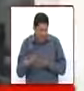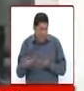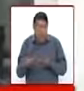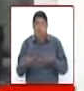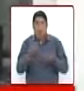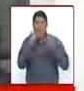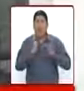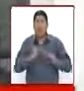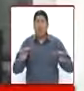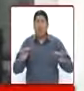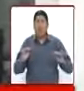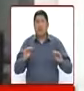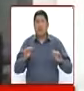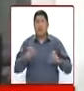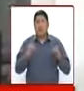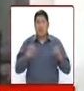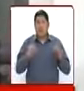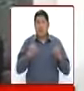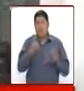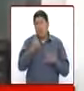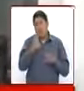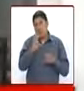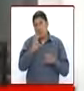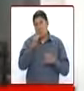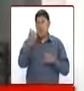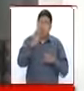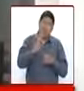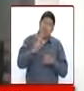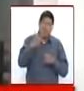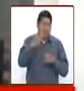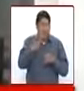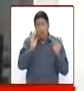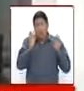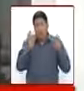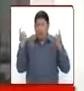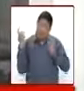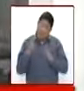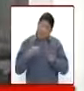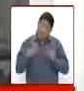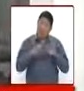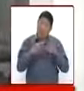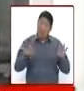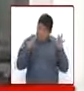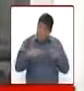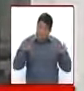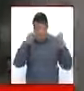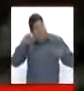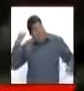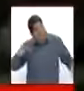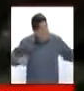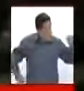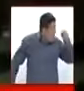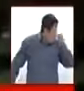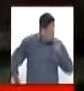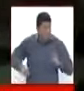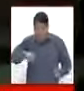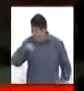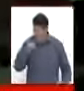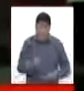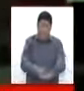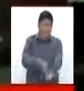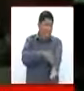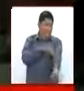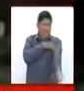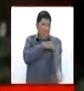naturaleza. Menores de edad, nuestros jóvenes menores de edad, que están acudiendo a fiestas clandestinas donde son